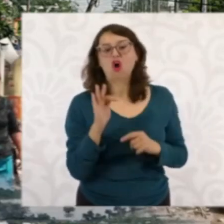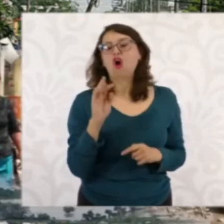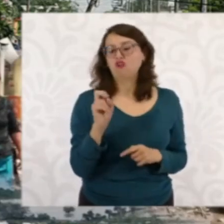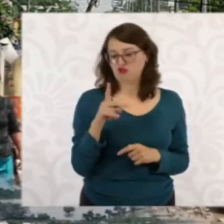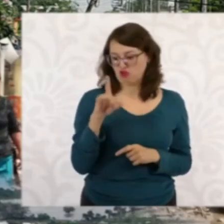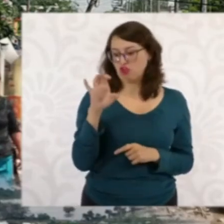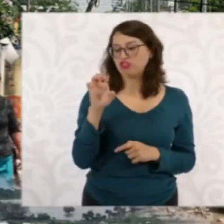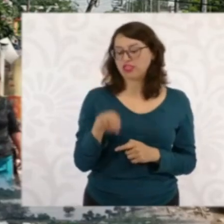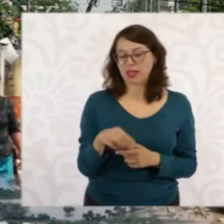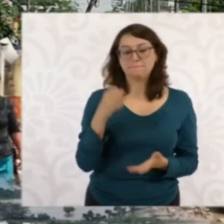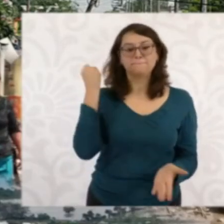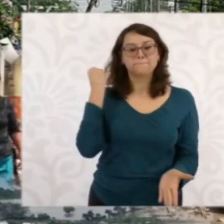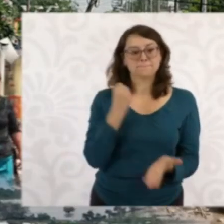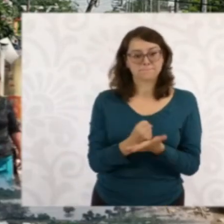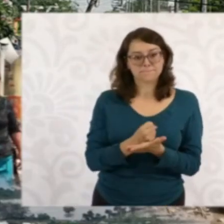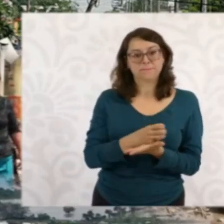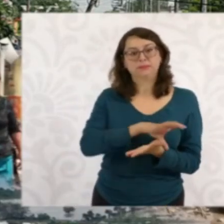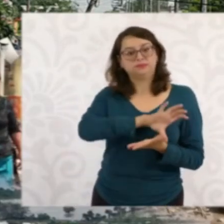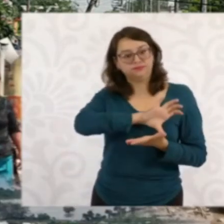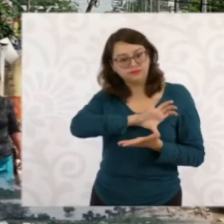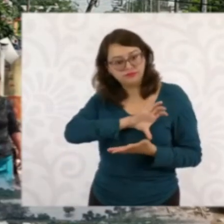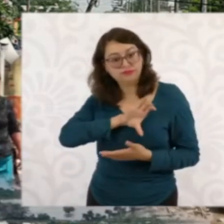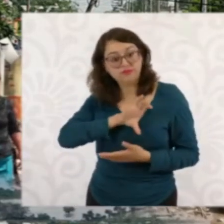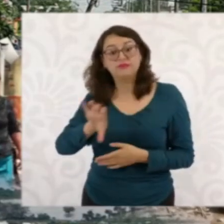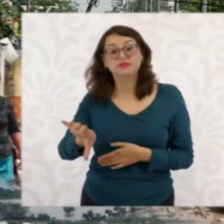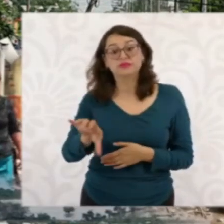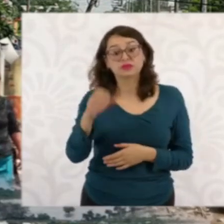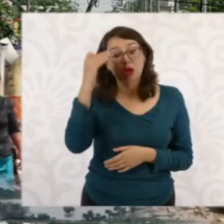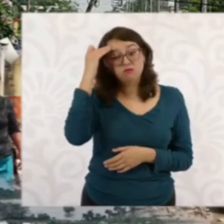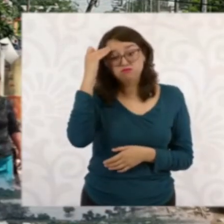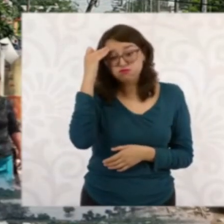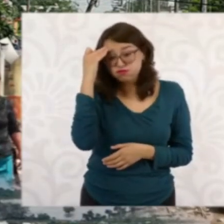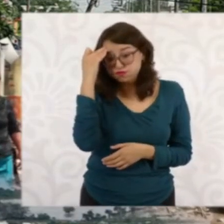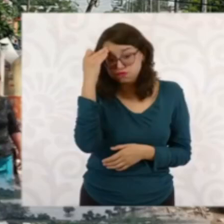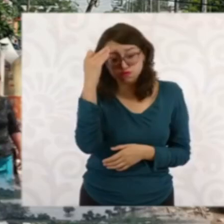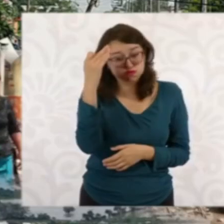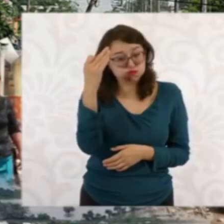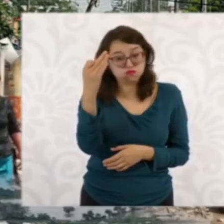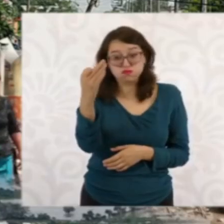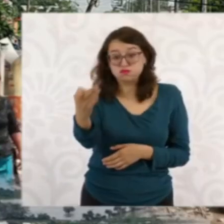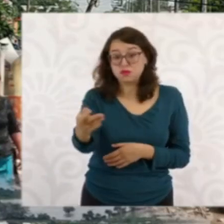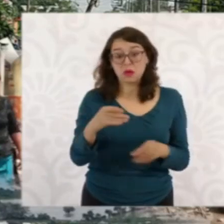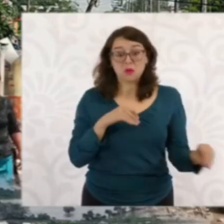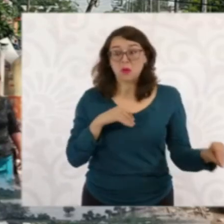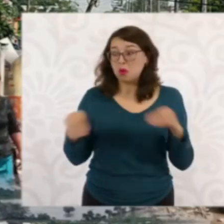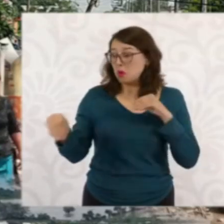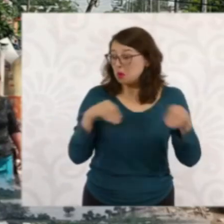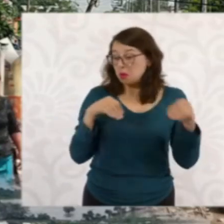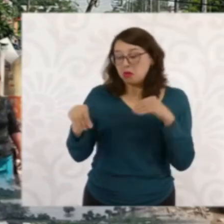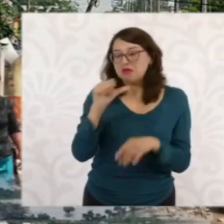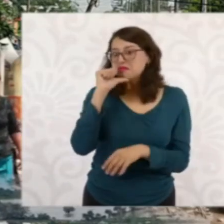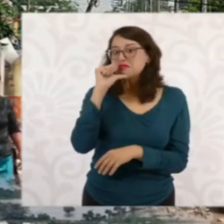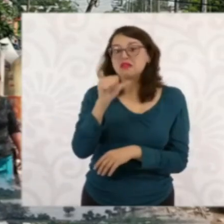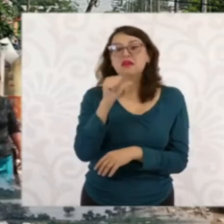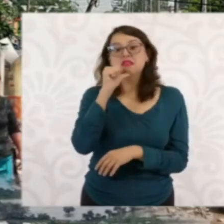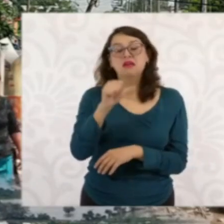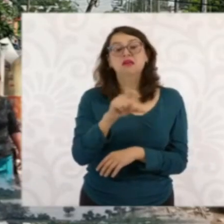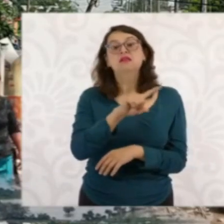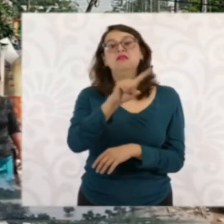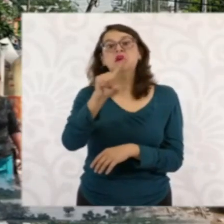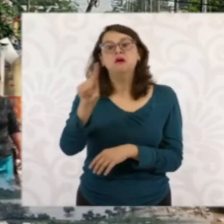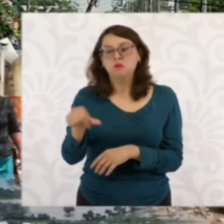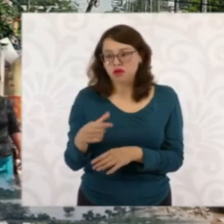Veracruz 7,411. Se tardaron muchísimo, si ustedes se acuerdan, en reaccionar y responder. Y al final del